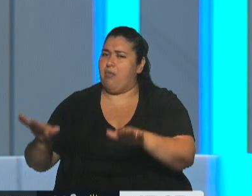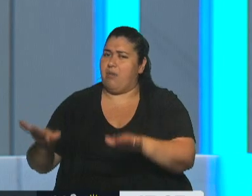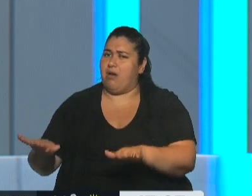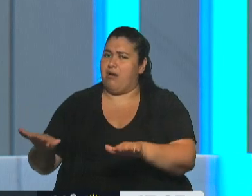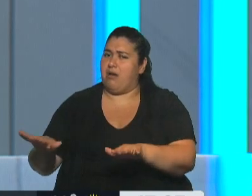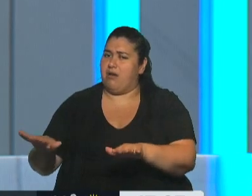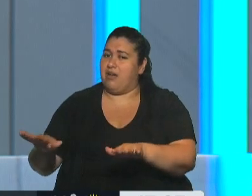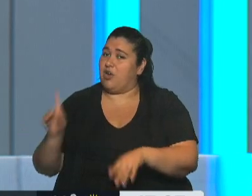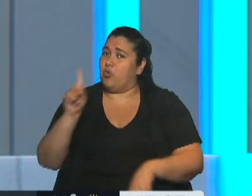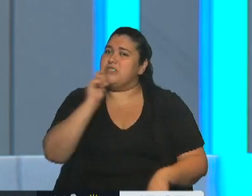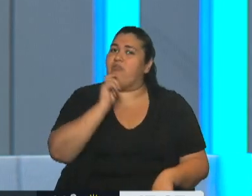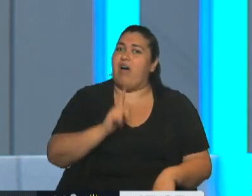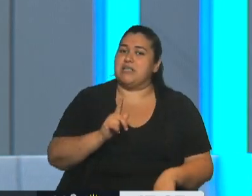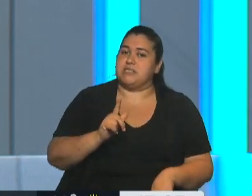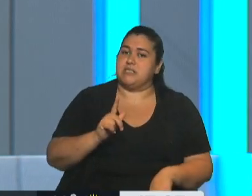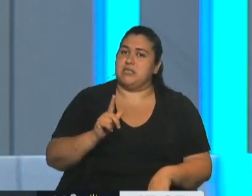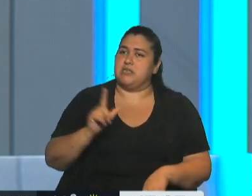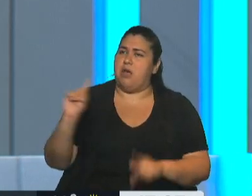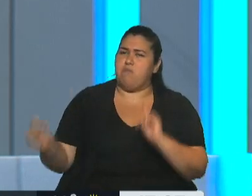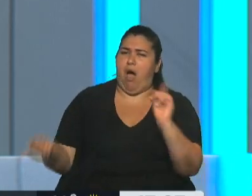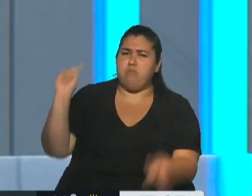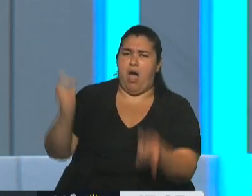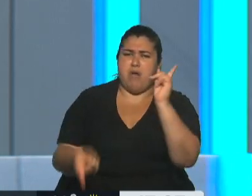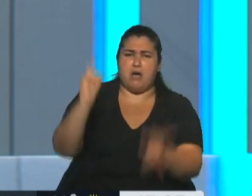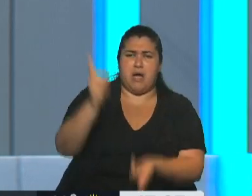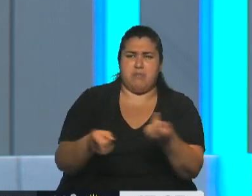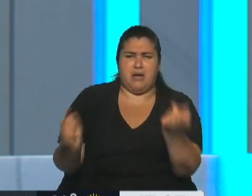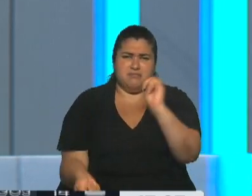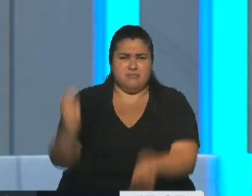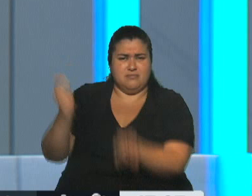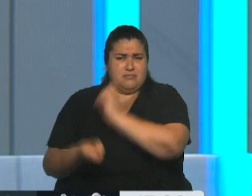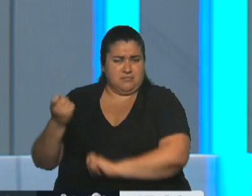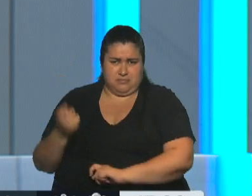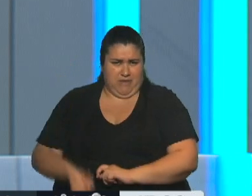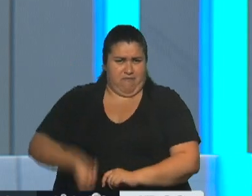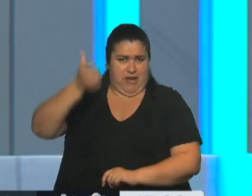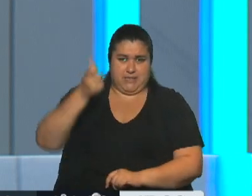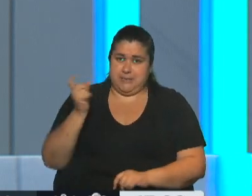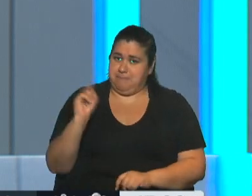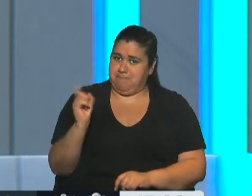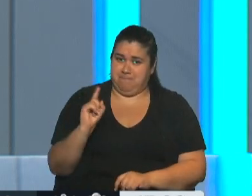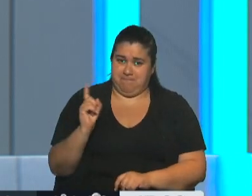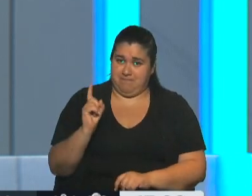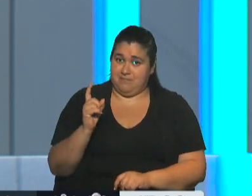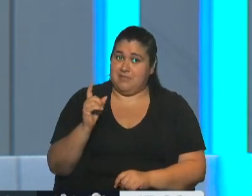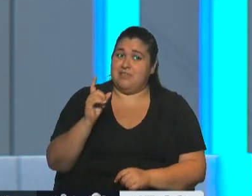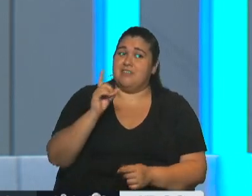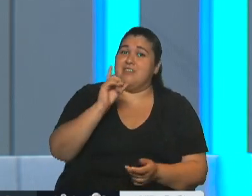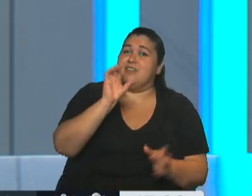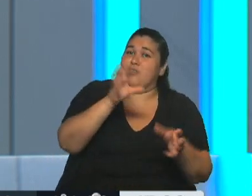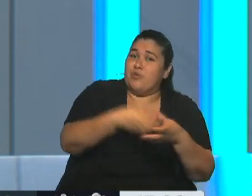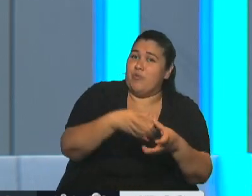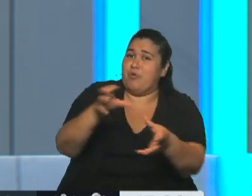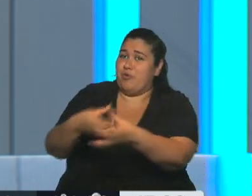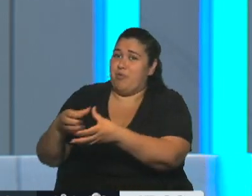no va a ser fácil doblegar a una cantidad de actores institucionales y empresariales vinculados a esto.